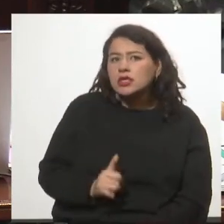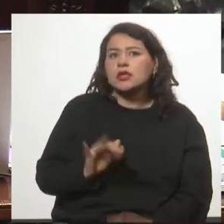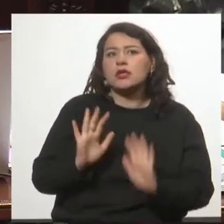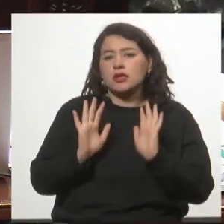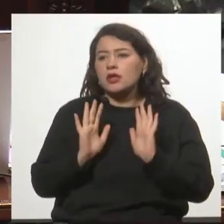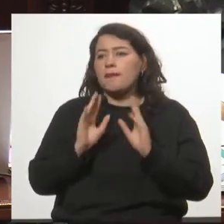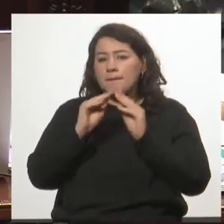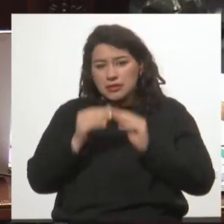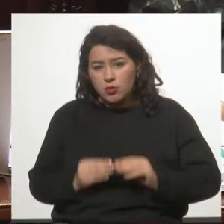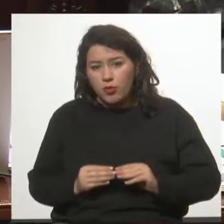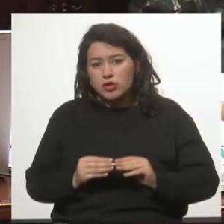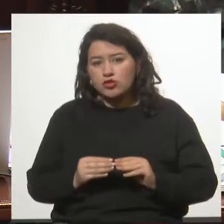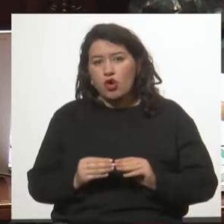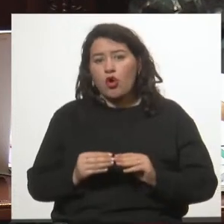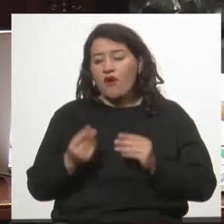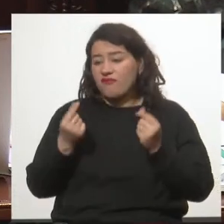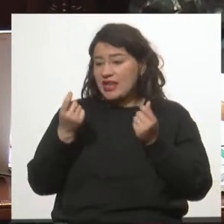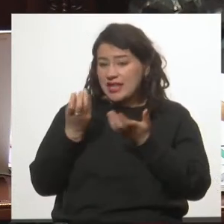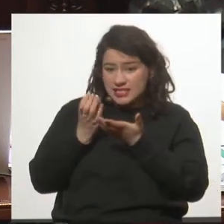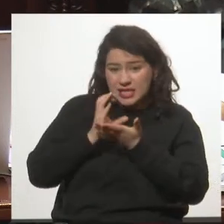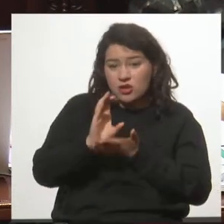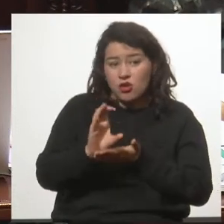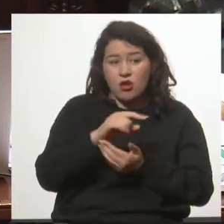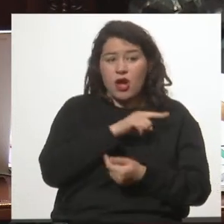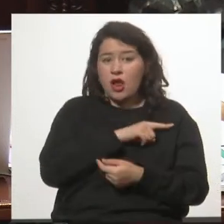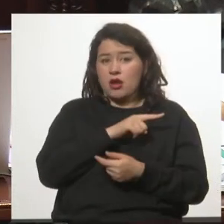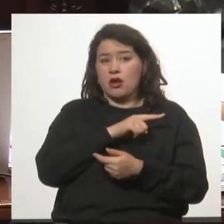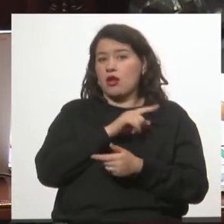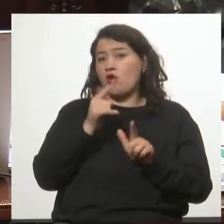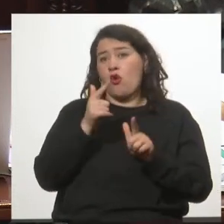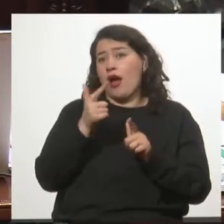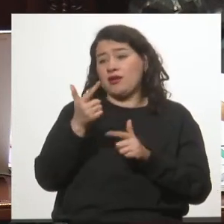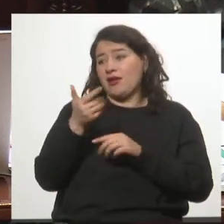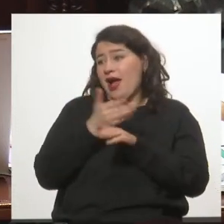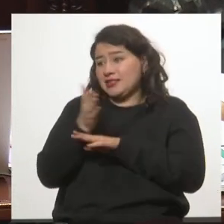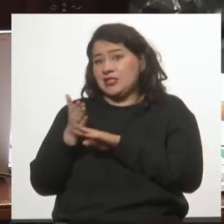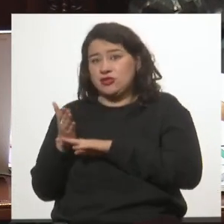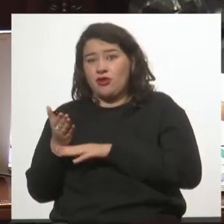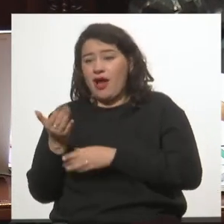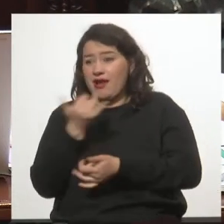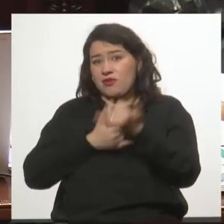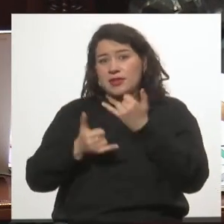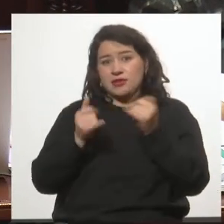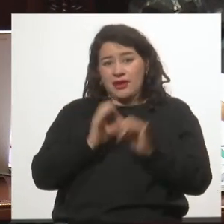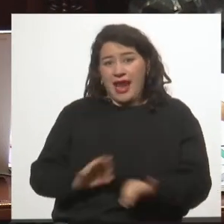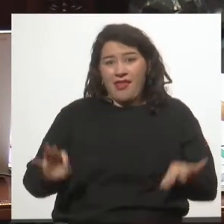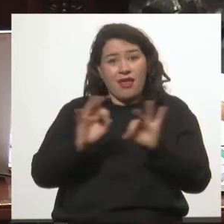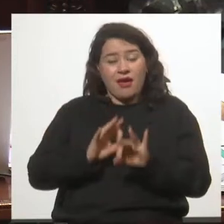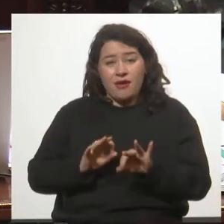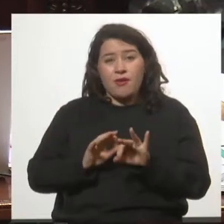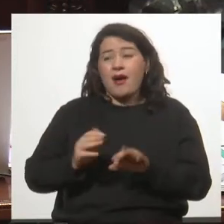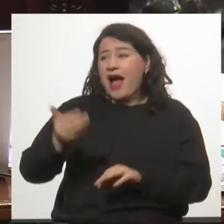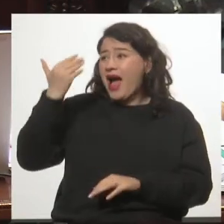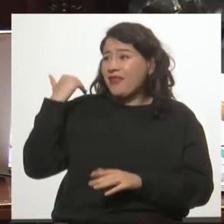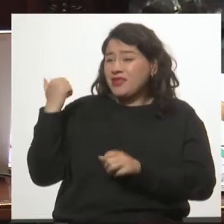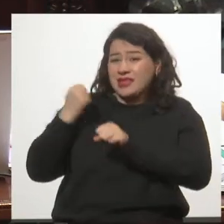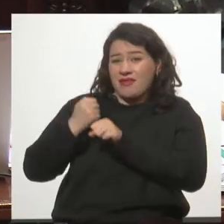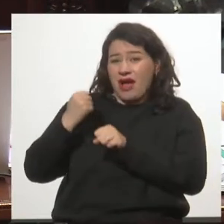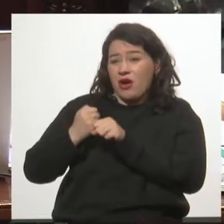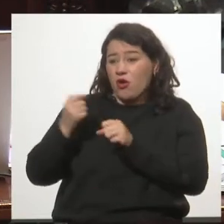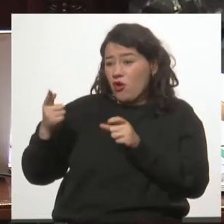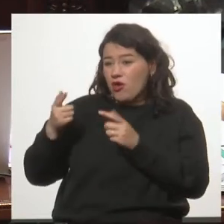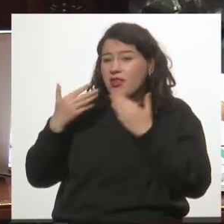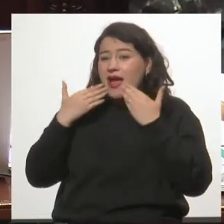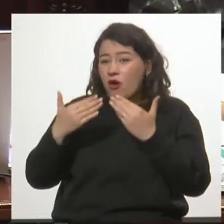ese presupuesto financiero el mismo no había tenido acceso a él durante todo el trabajo del auditor se